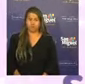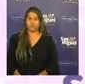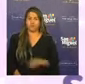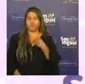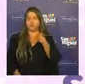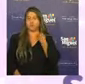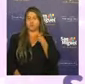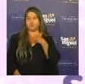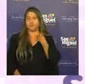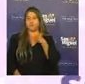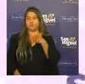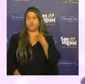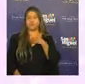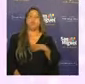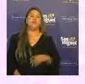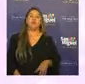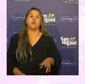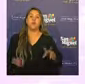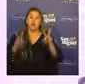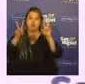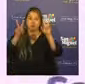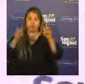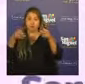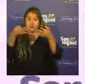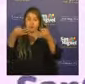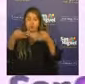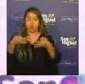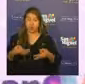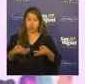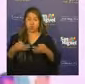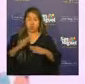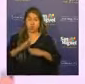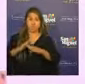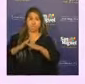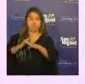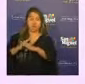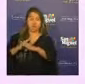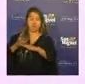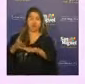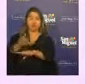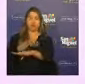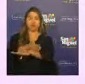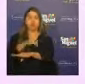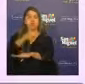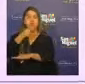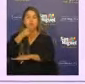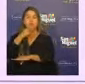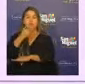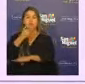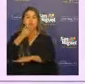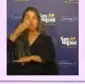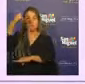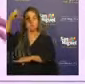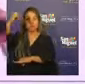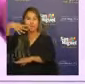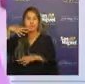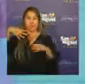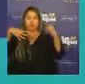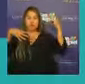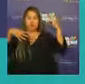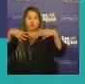La seguridad no es solo prevención, sino también es iluminación, es mejores veredas,